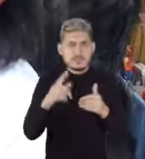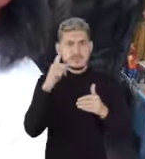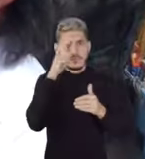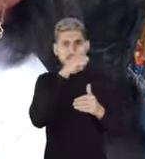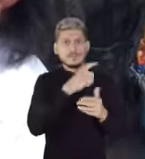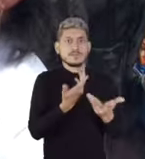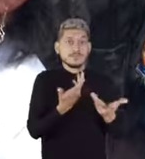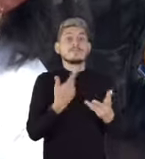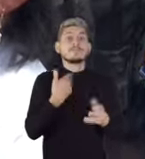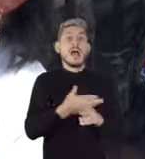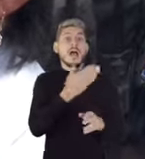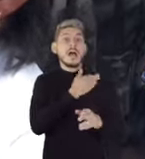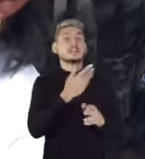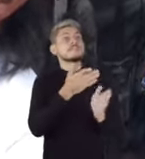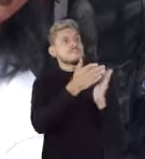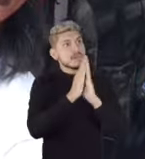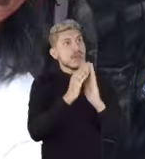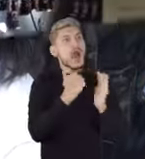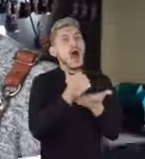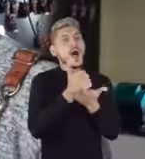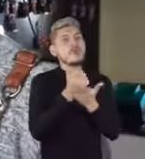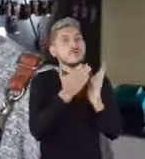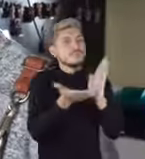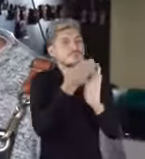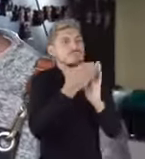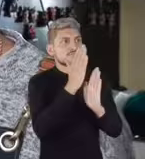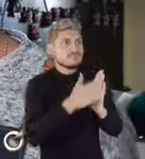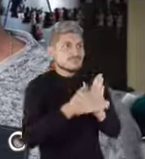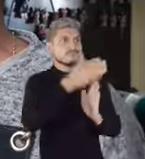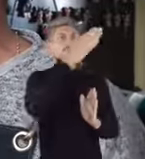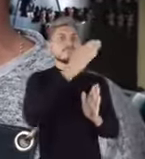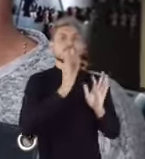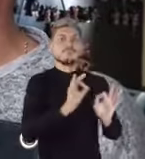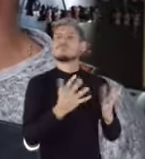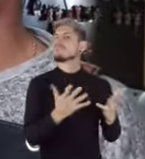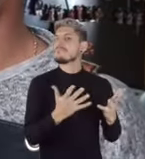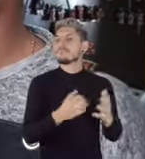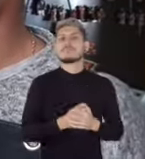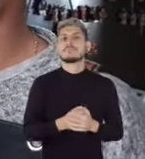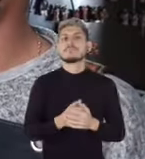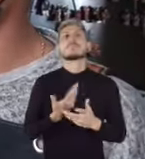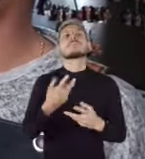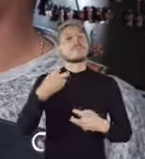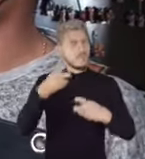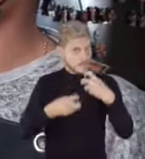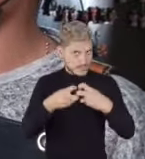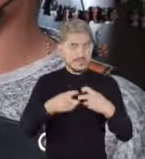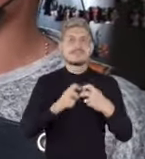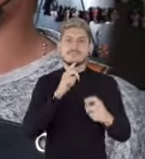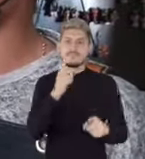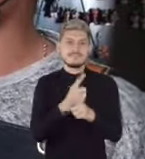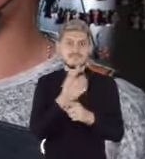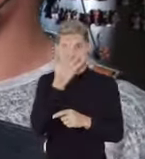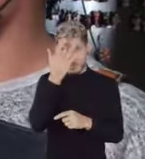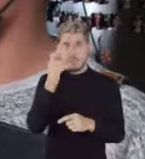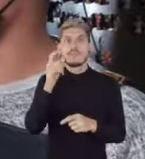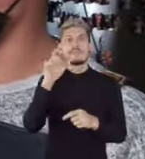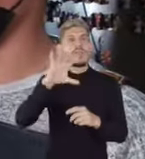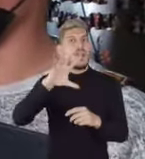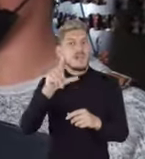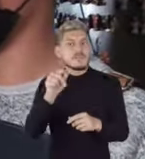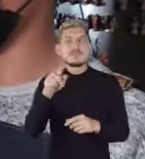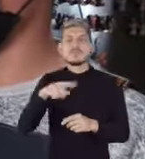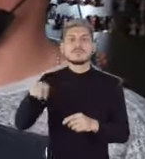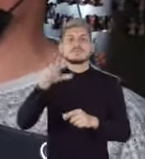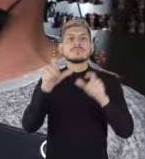hagan el muro, pero nunca llega allá al municipio. Bastantes problemas porque pueden esconderse, los bandidos pueden esconderse en esas quebradas. Y hay a veces